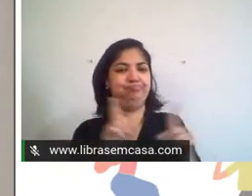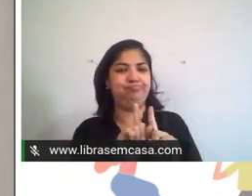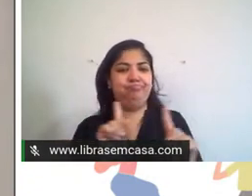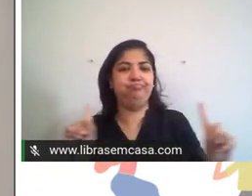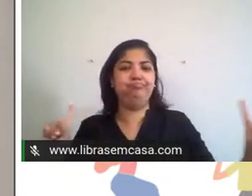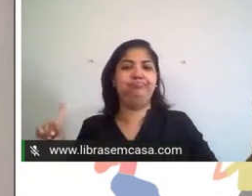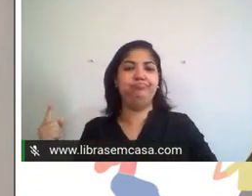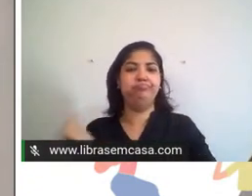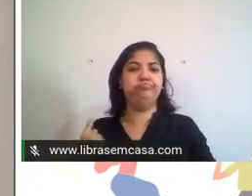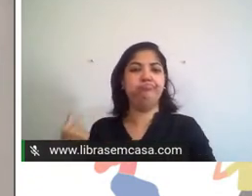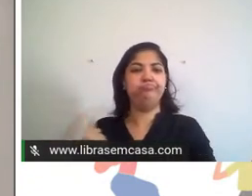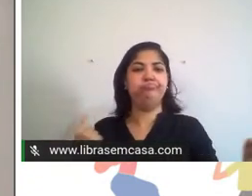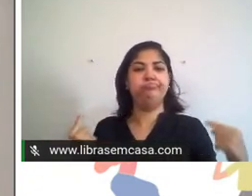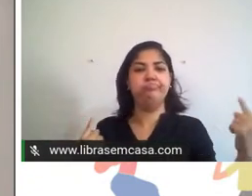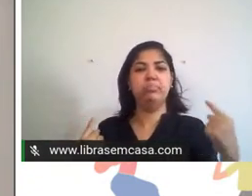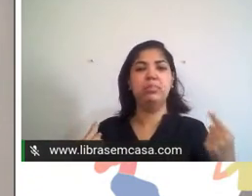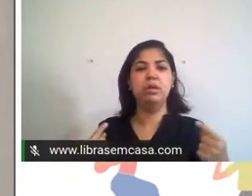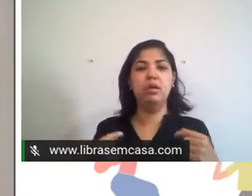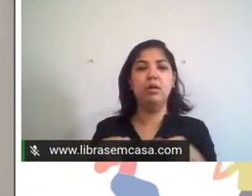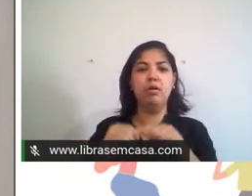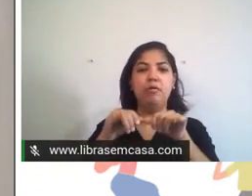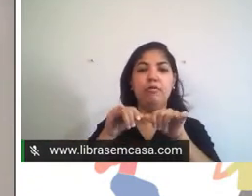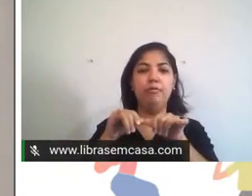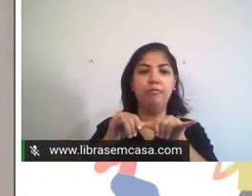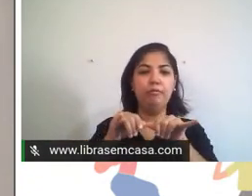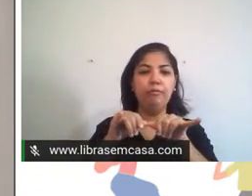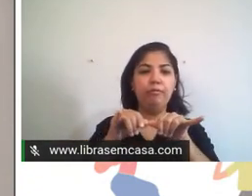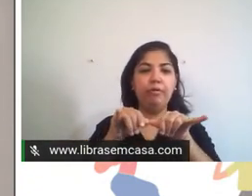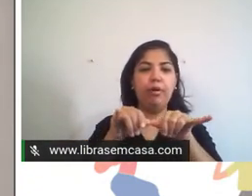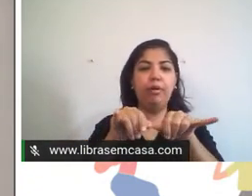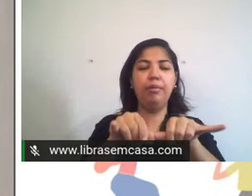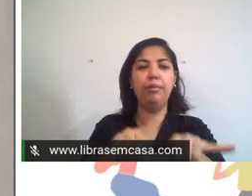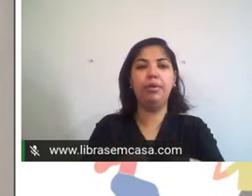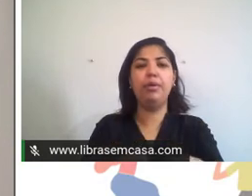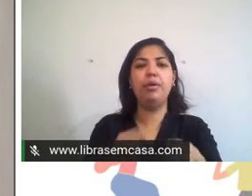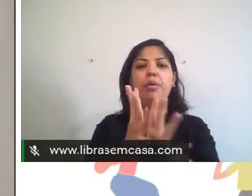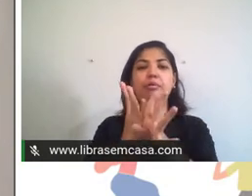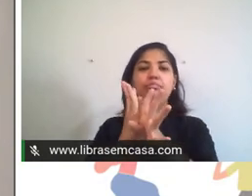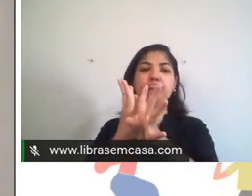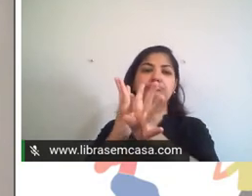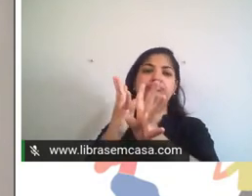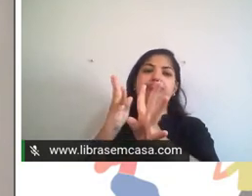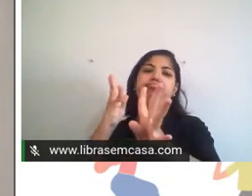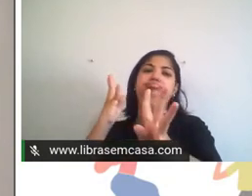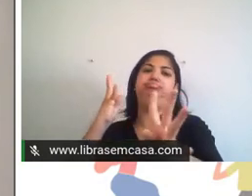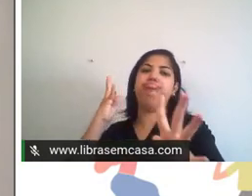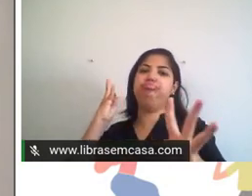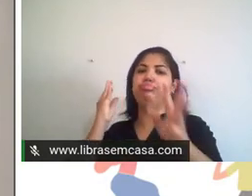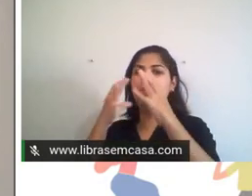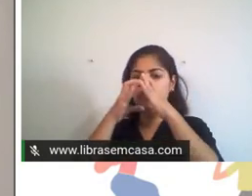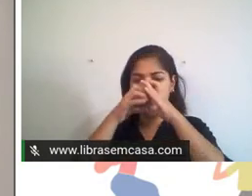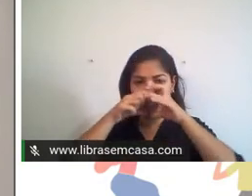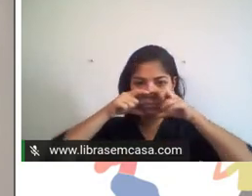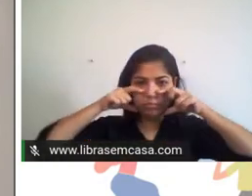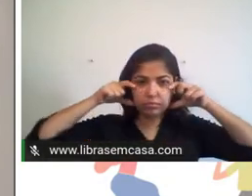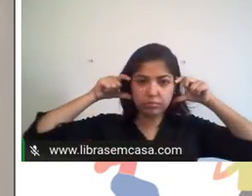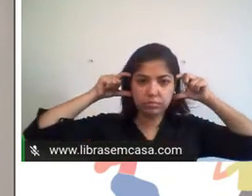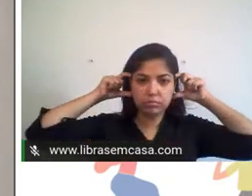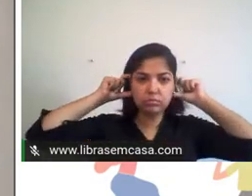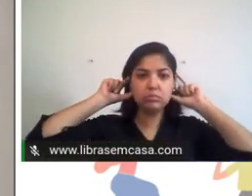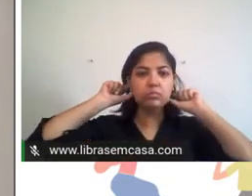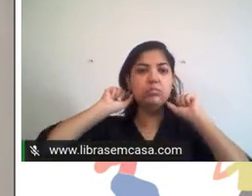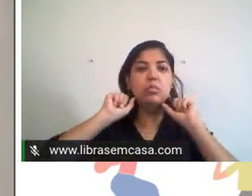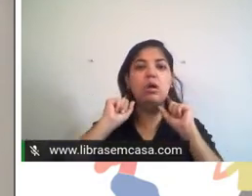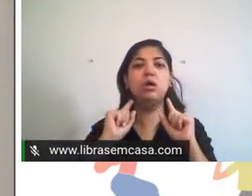vamos al supermercado a hacer colas interminables con barbijo para llenar el carro del supermercado de cosas que destruyen